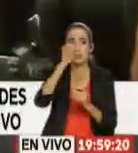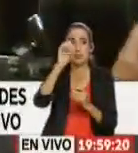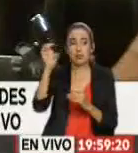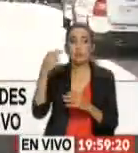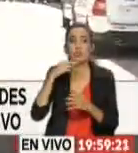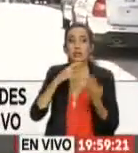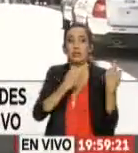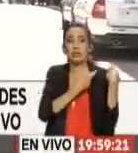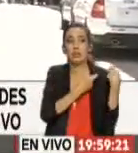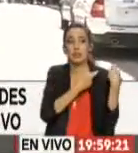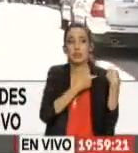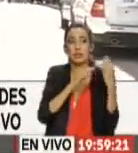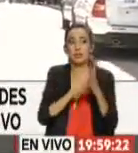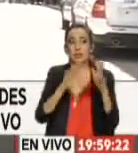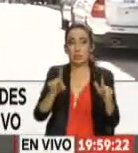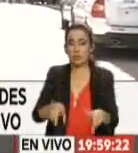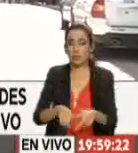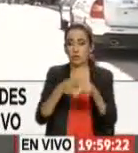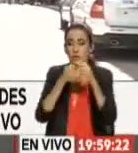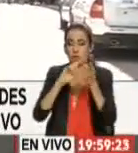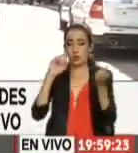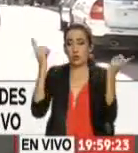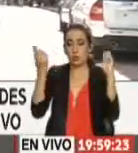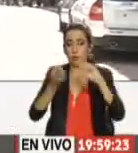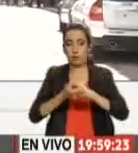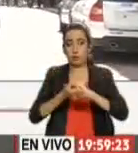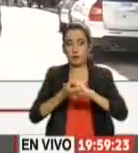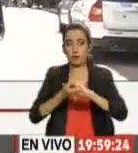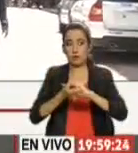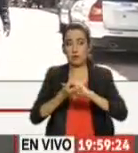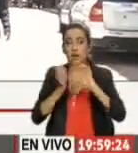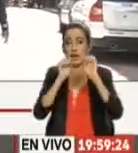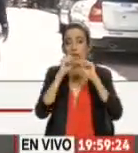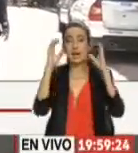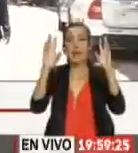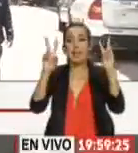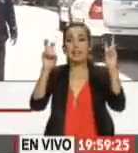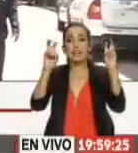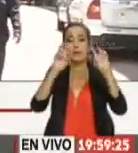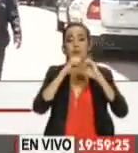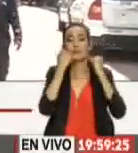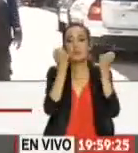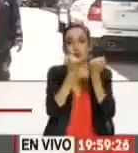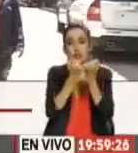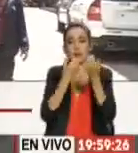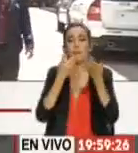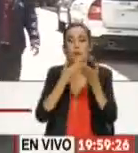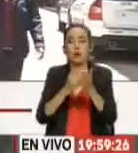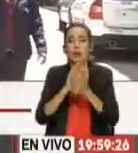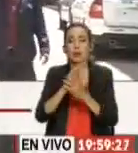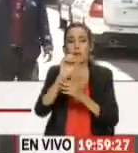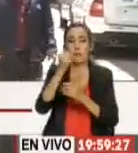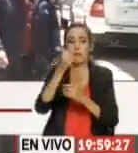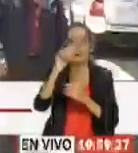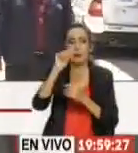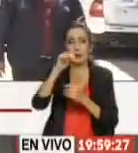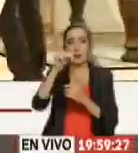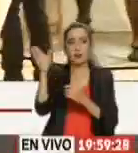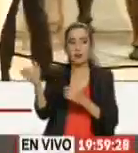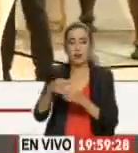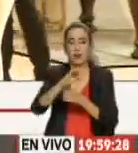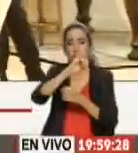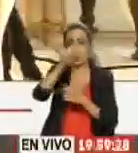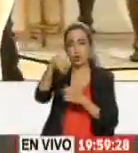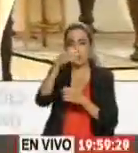persona responsable. Comenzar la transición del eje social del Patronato San José con su hermana Liliana Yunda.